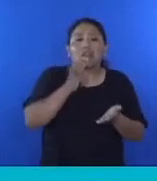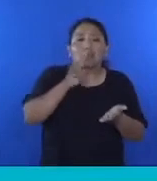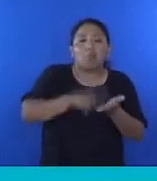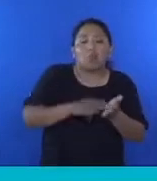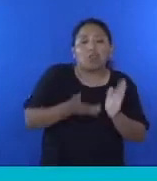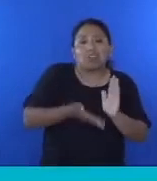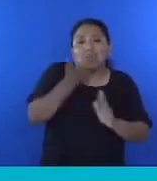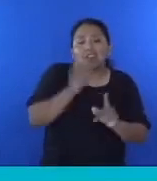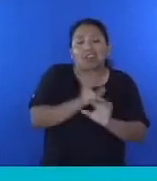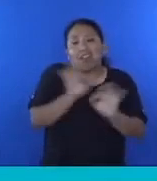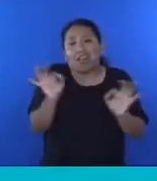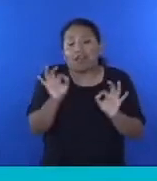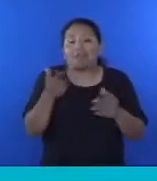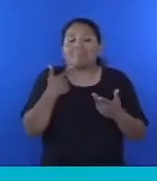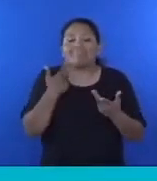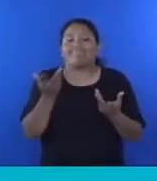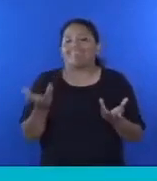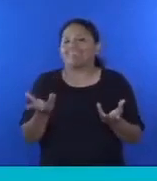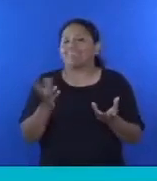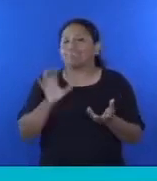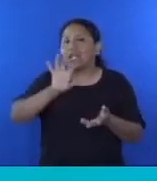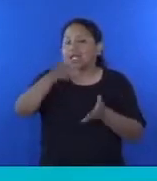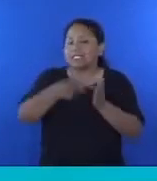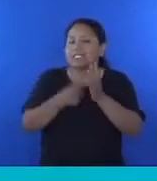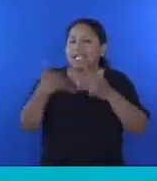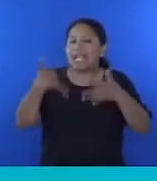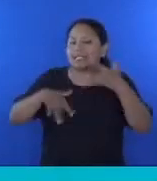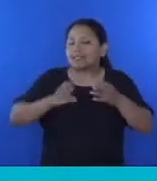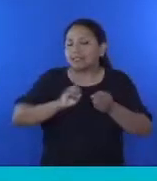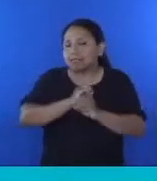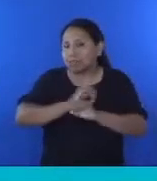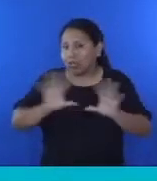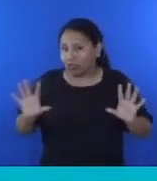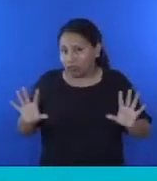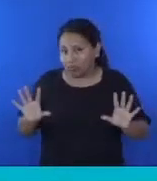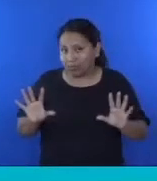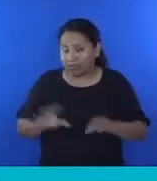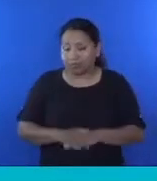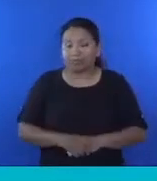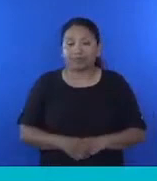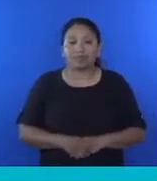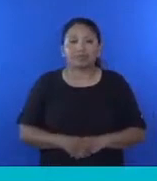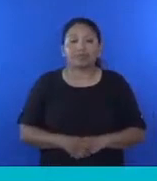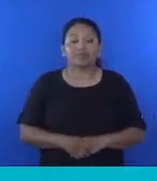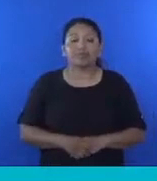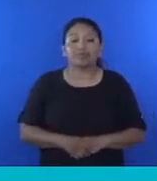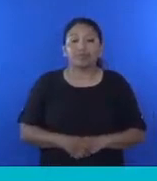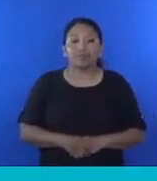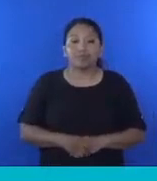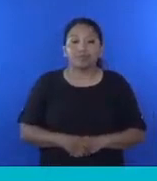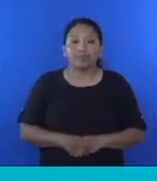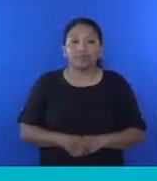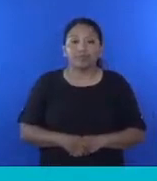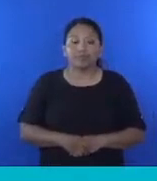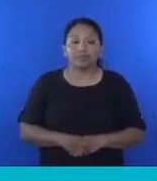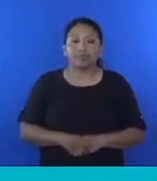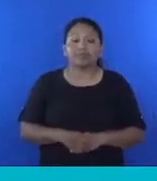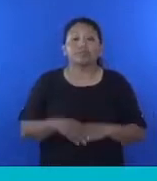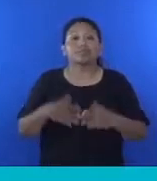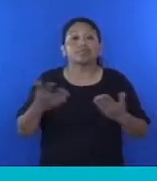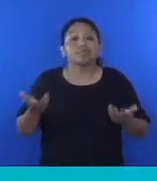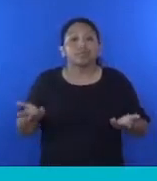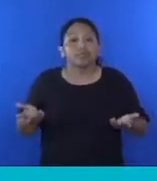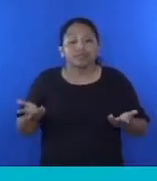generaríamos un desfinanciamiento y una crisis peor de la provincia. Ahora, esto no